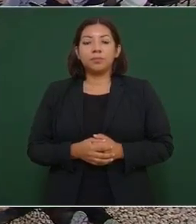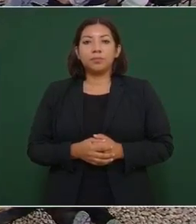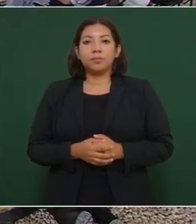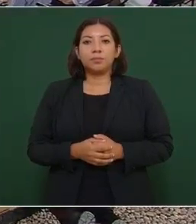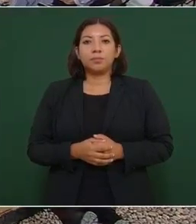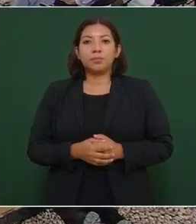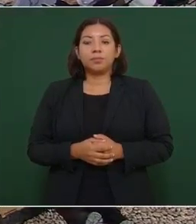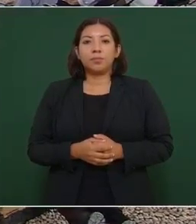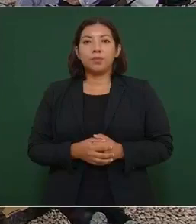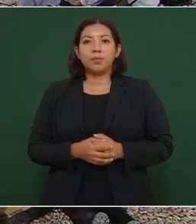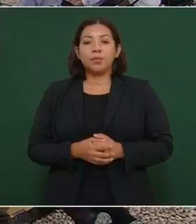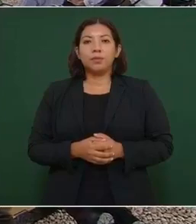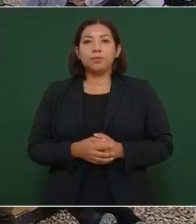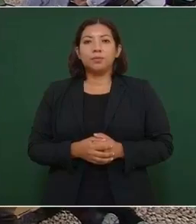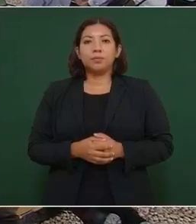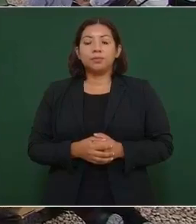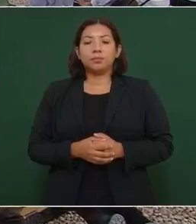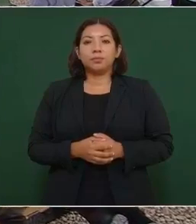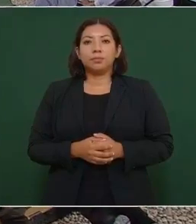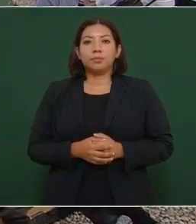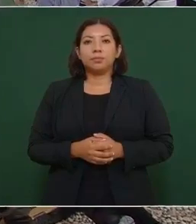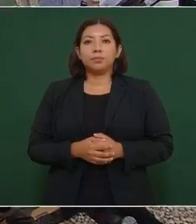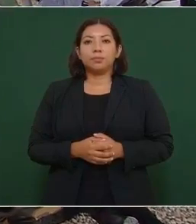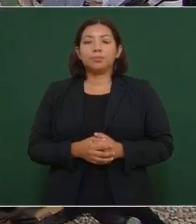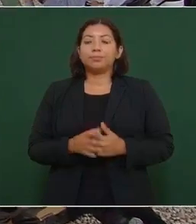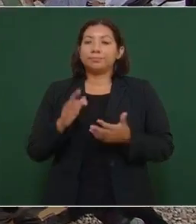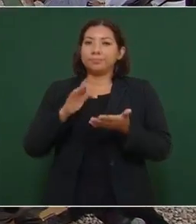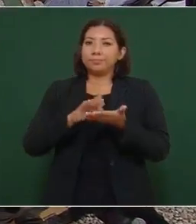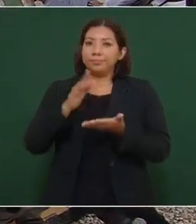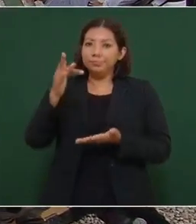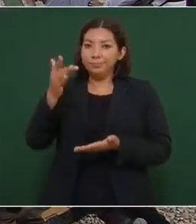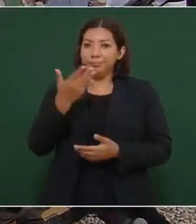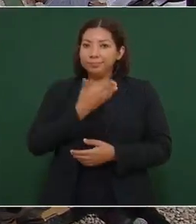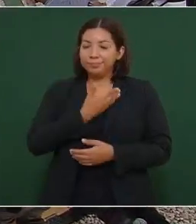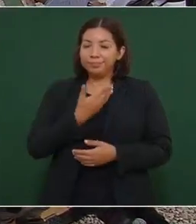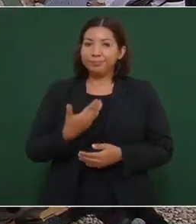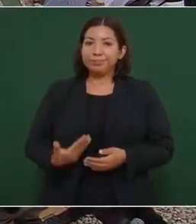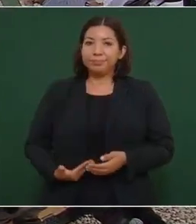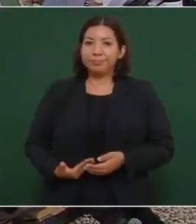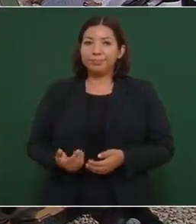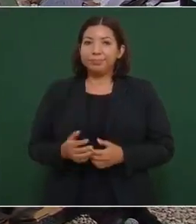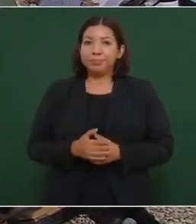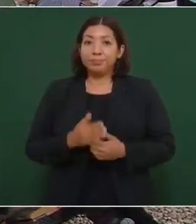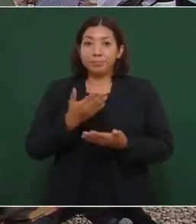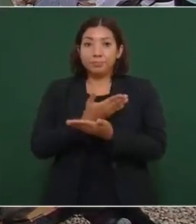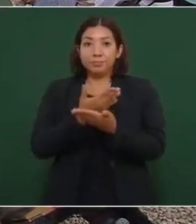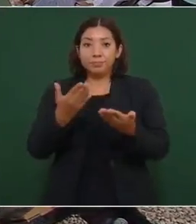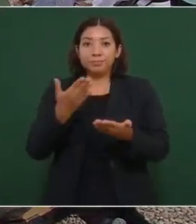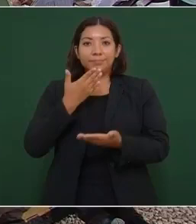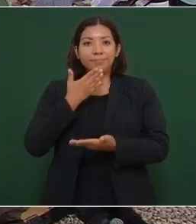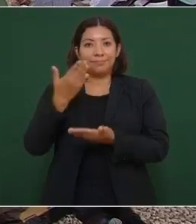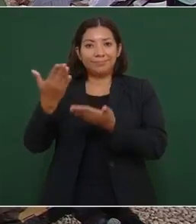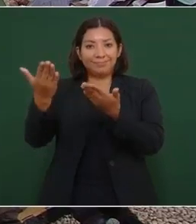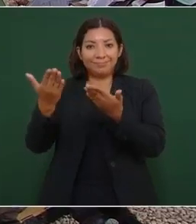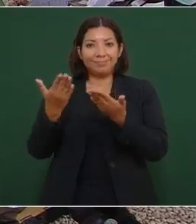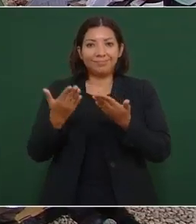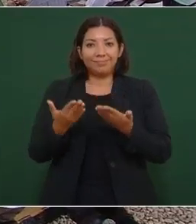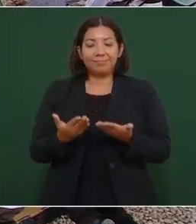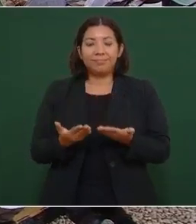Muchas gracias. ¿Si me ayudan con inalámbrico? Muchas gracias, señor presidente. Bienvenidas todas y todos. Rápidamente,